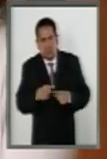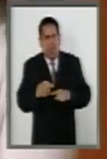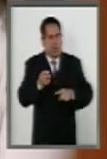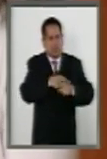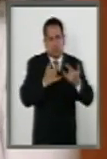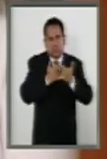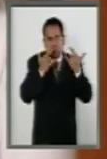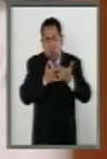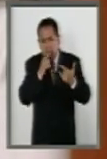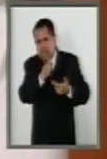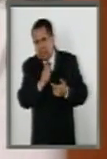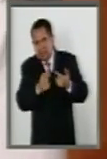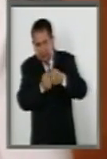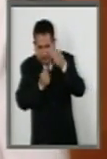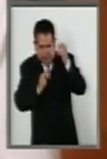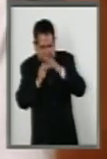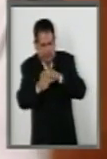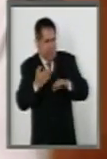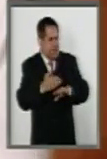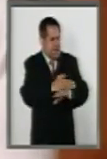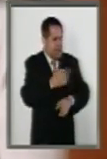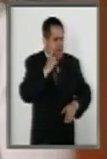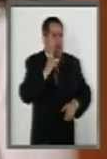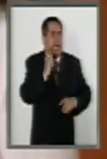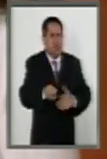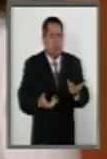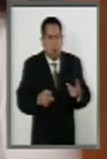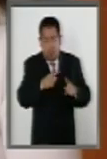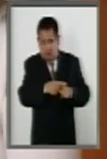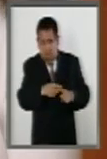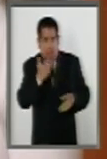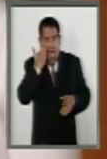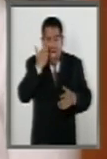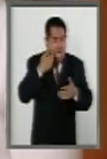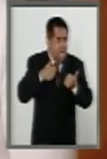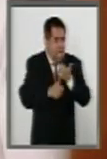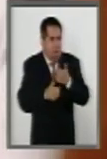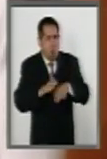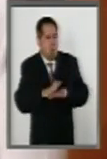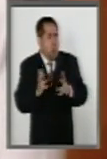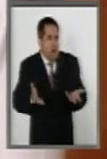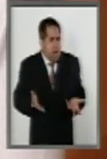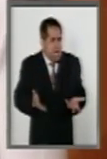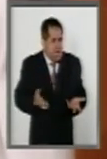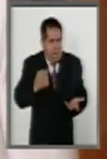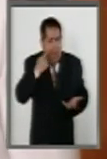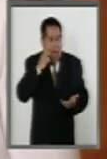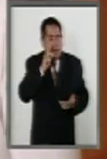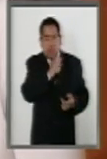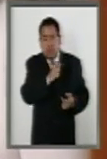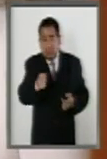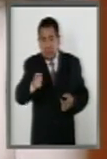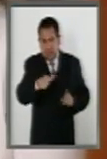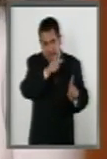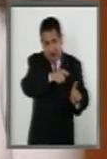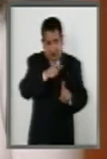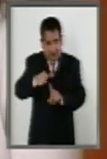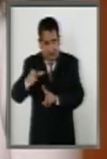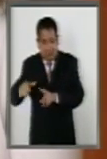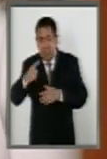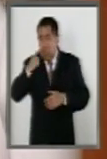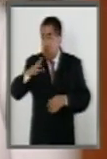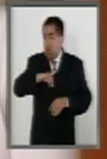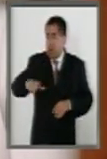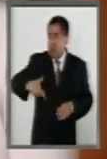por sus antecedentes, por ver qué intereses representan y lo que prevalece en las propuestas que hace el